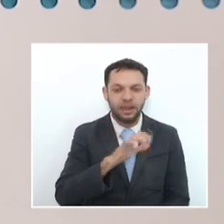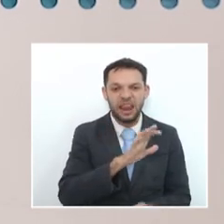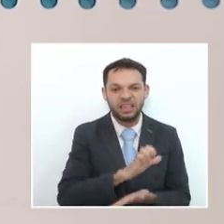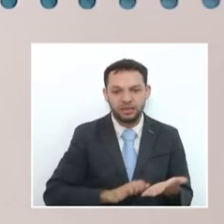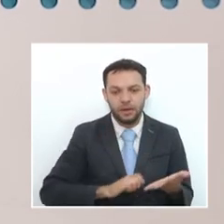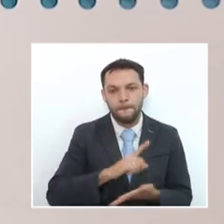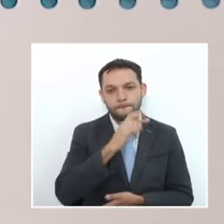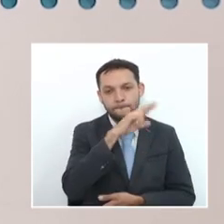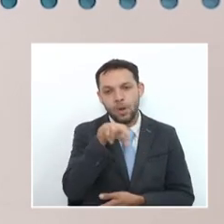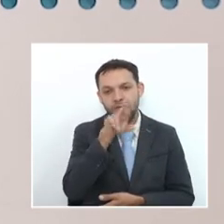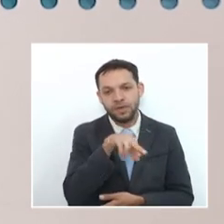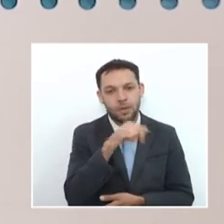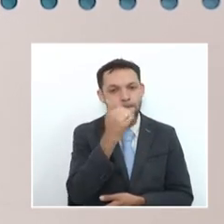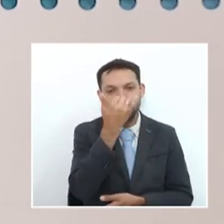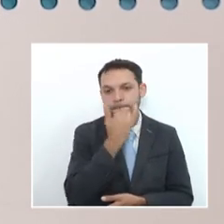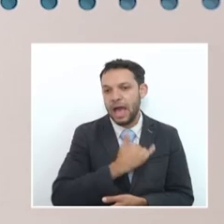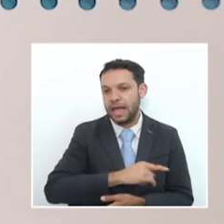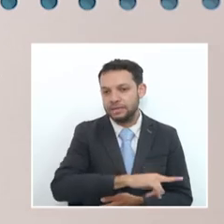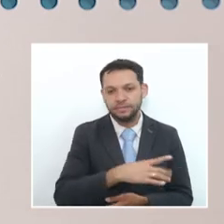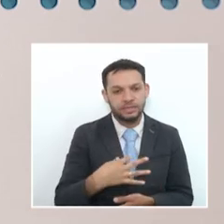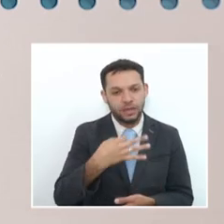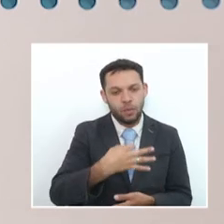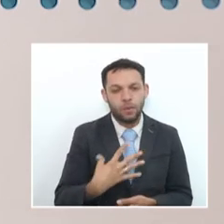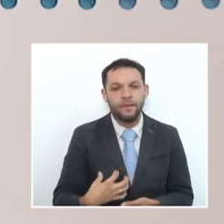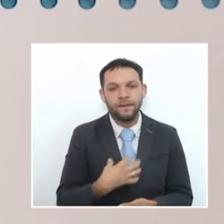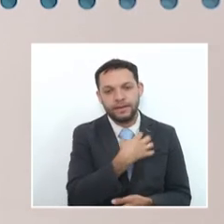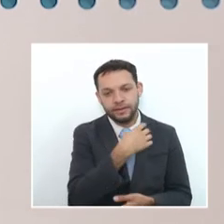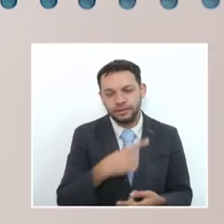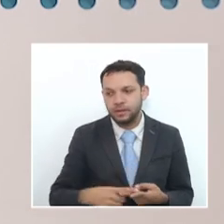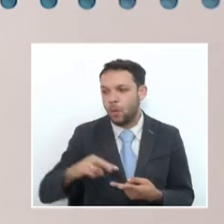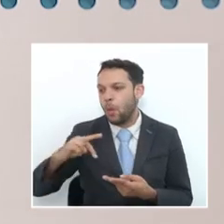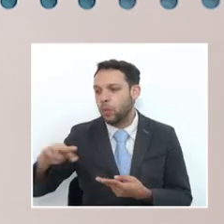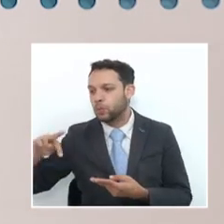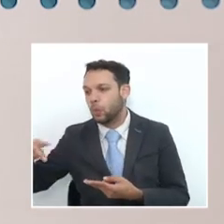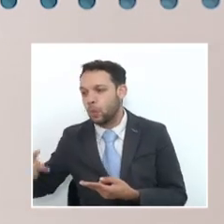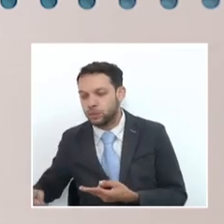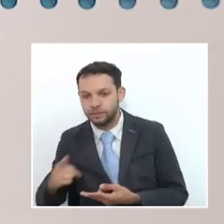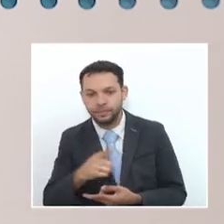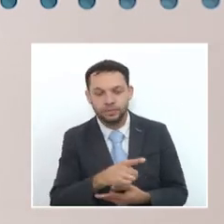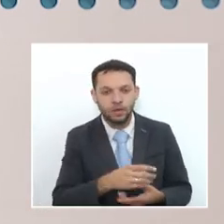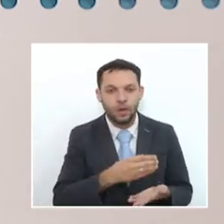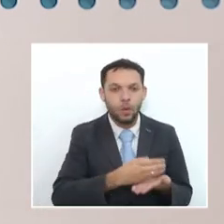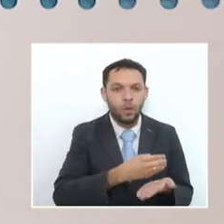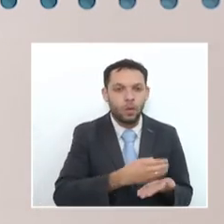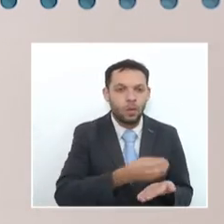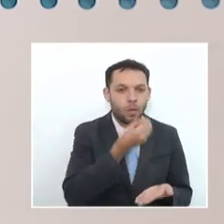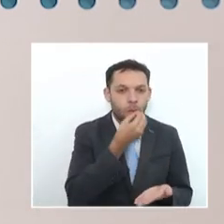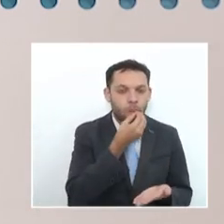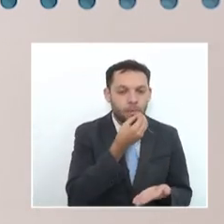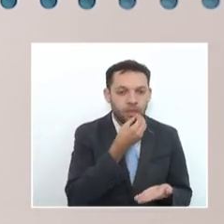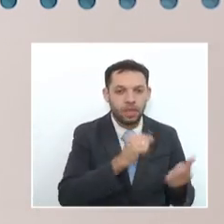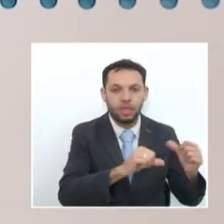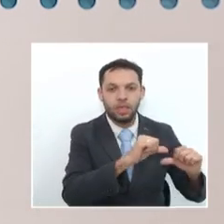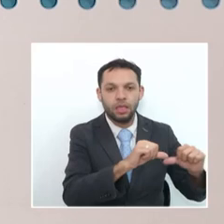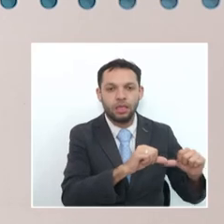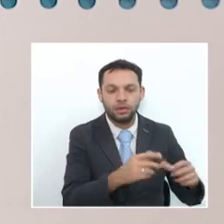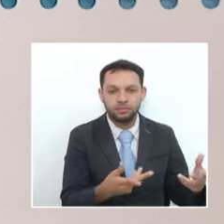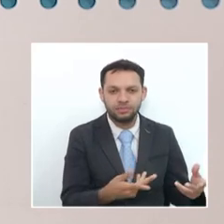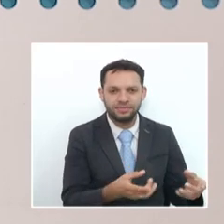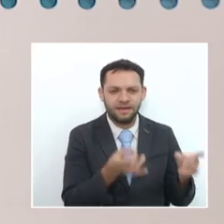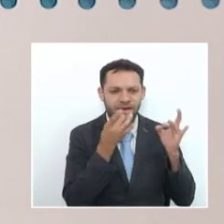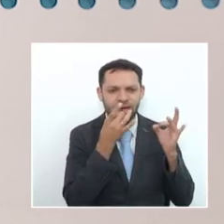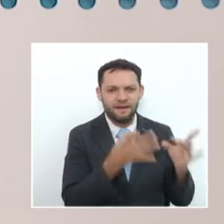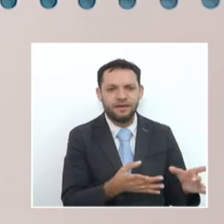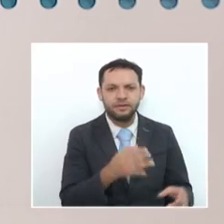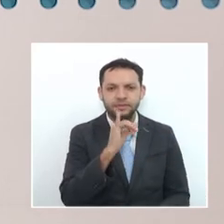o analgésicos químicos. Y se hacen la vista ciega porque le echan colorantes a estos alimentos